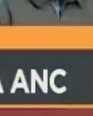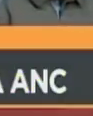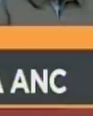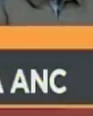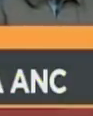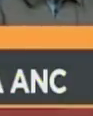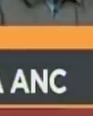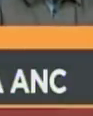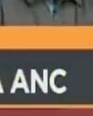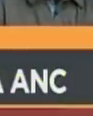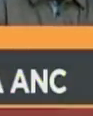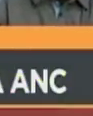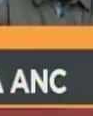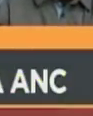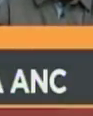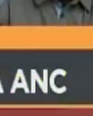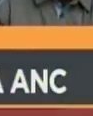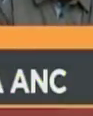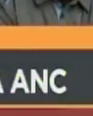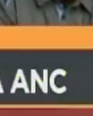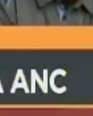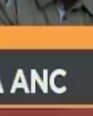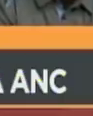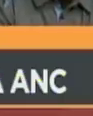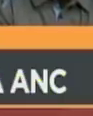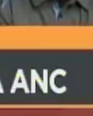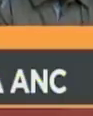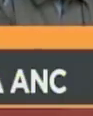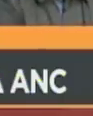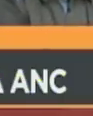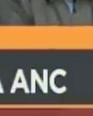Los masacraron y utilizaron a la Fuerza Armada.